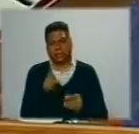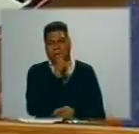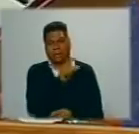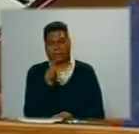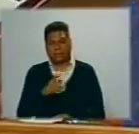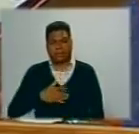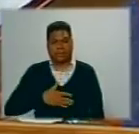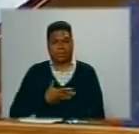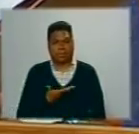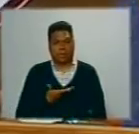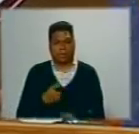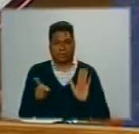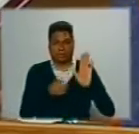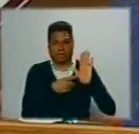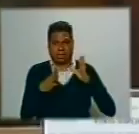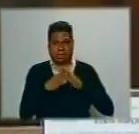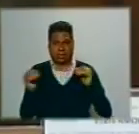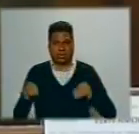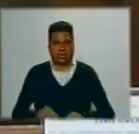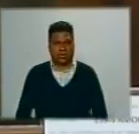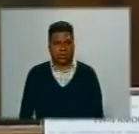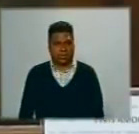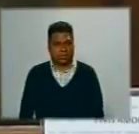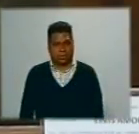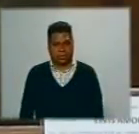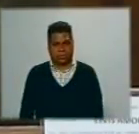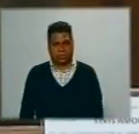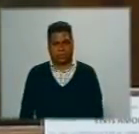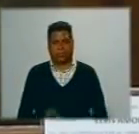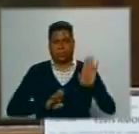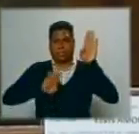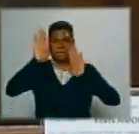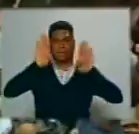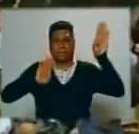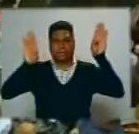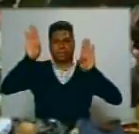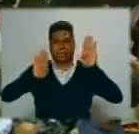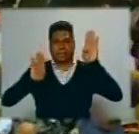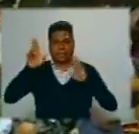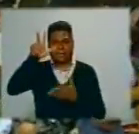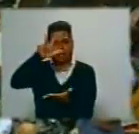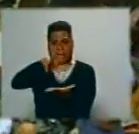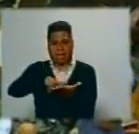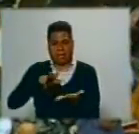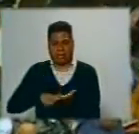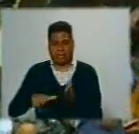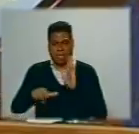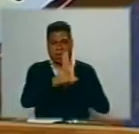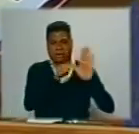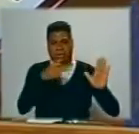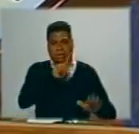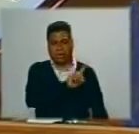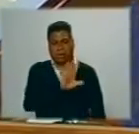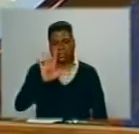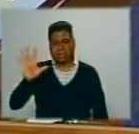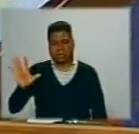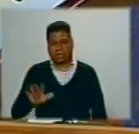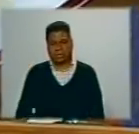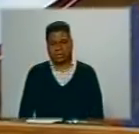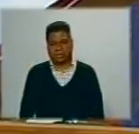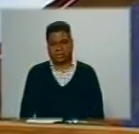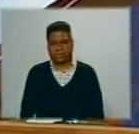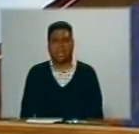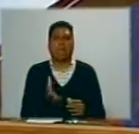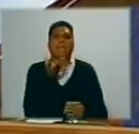van destinados. Es todo. En consideración, aprobado. Siguiente. Artículo 15, bienes nocivos para la